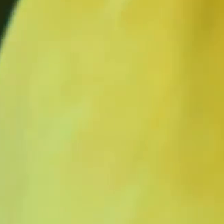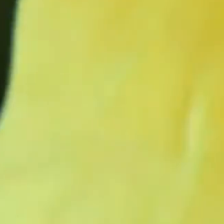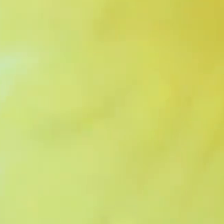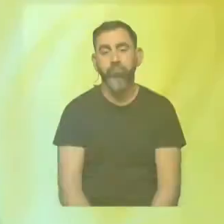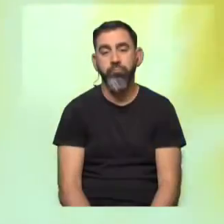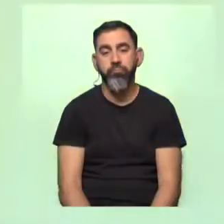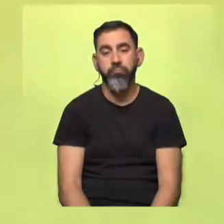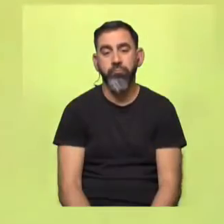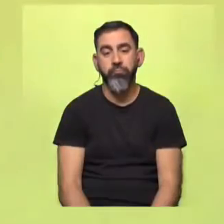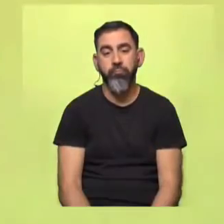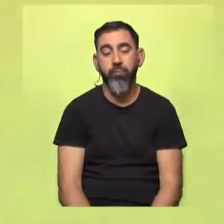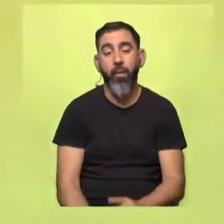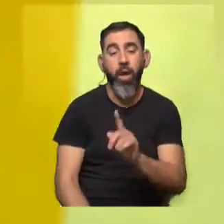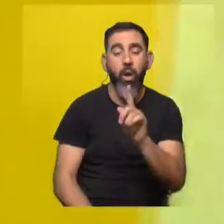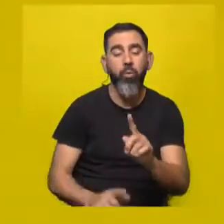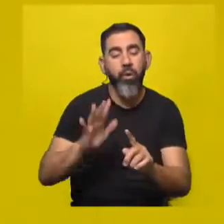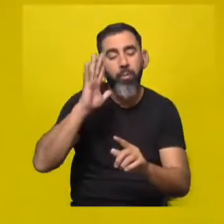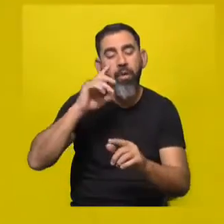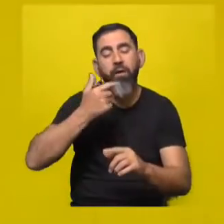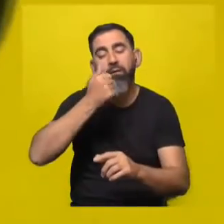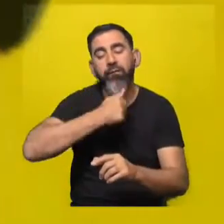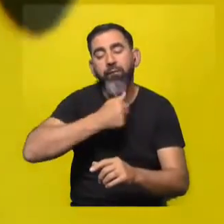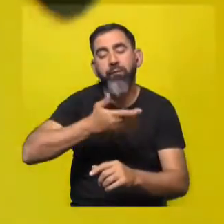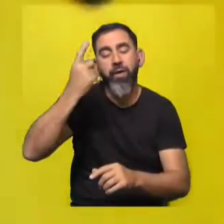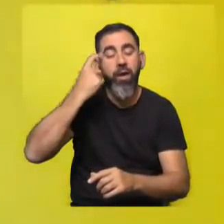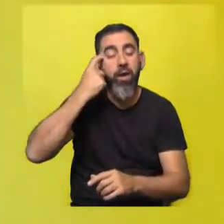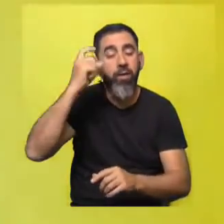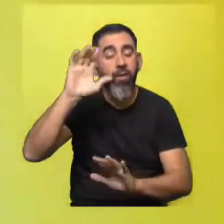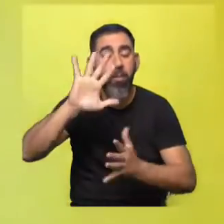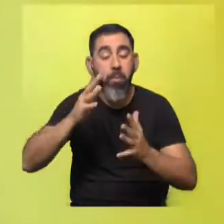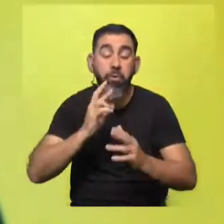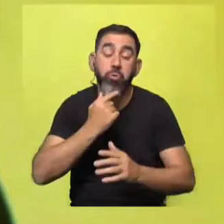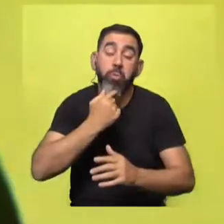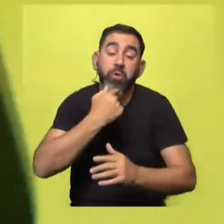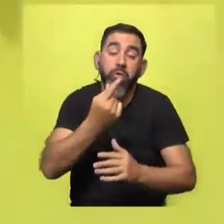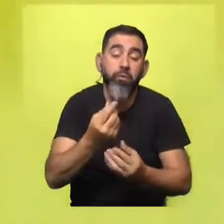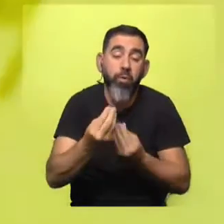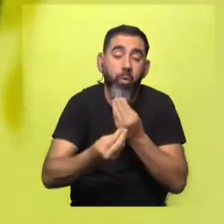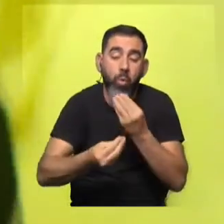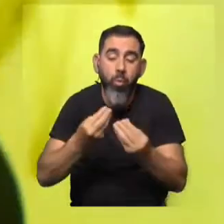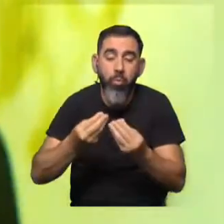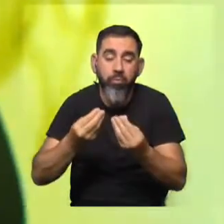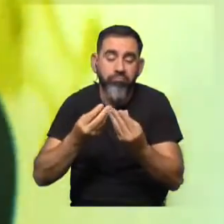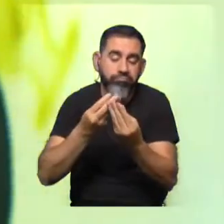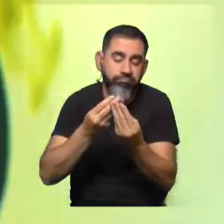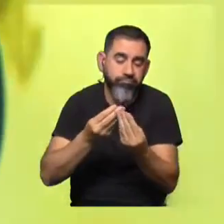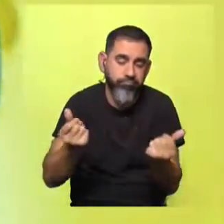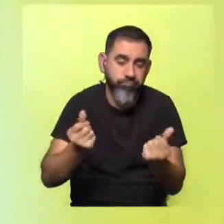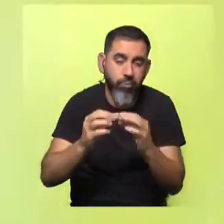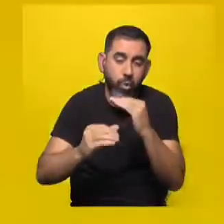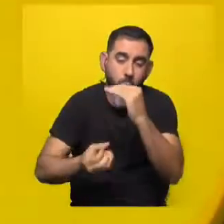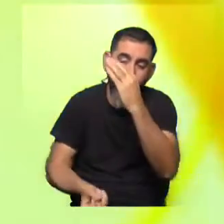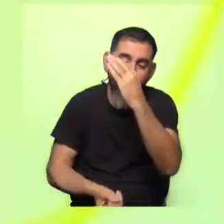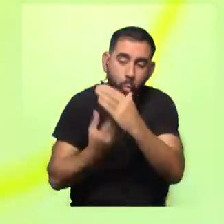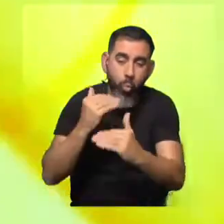Puede quedarse con las viejas fórmulas, con las viejas ideas que más o menos dan resultado y ver cómo con el tiempo van perdiendo eficacia o son superadas por otras